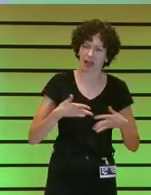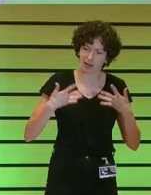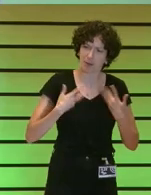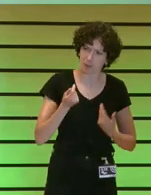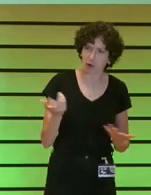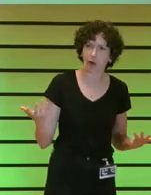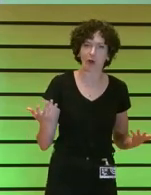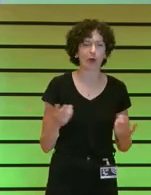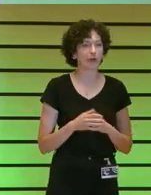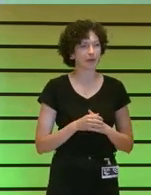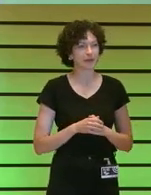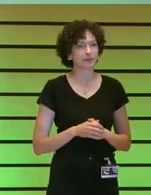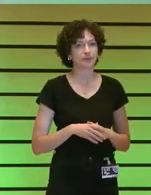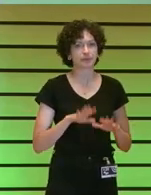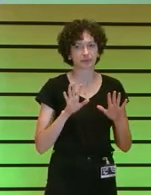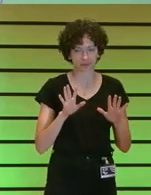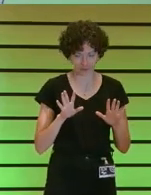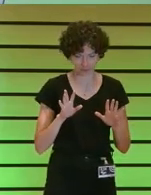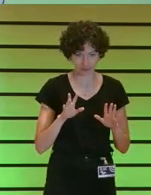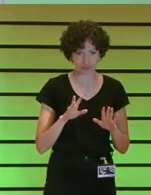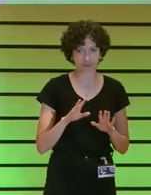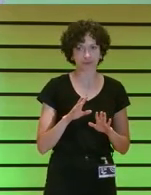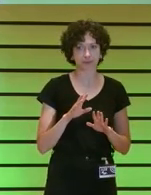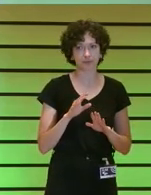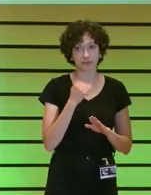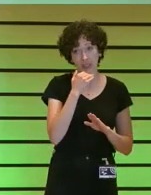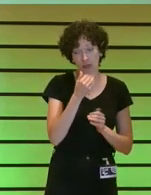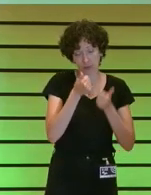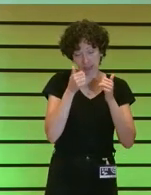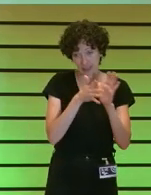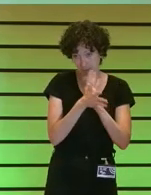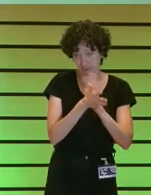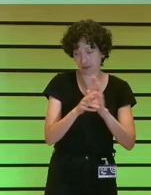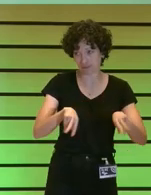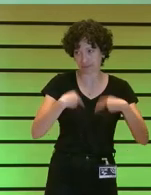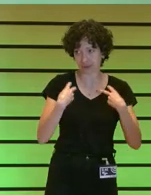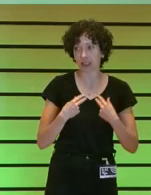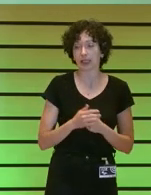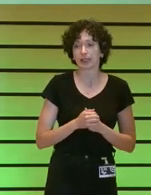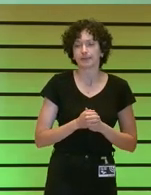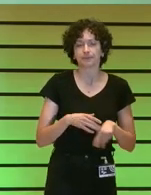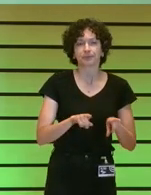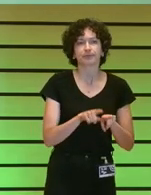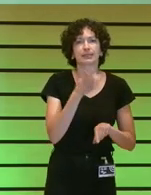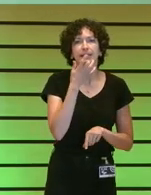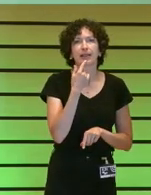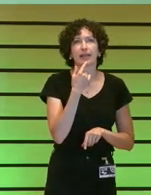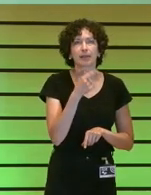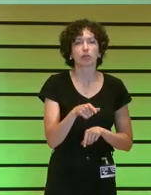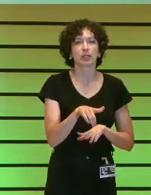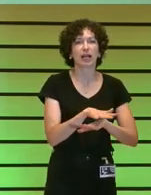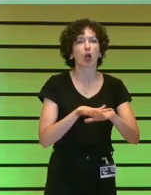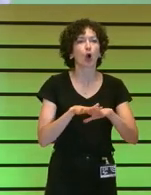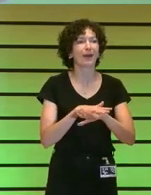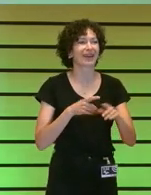dejadme que dejadme que demos una vuelta de tuerca más no esto es como cuando hablamos de la gobernanza global